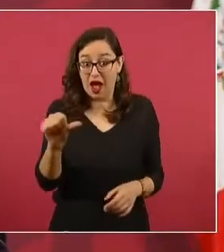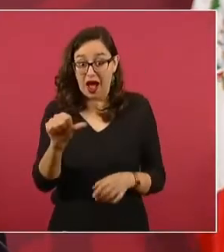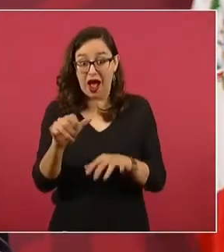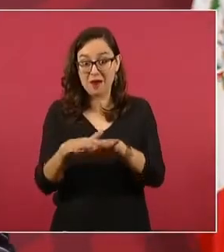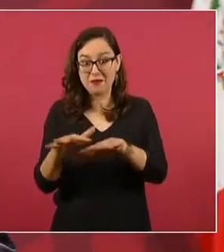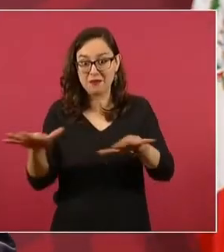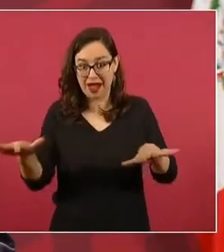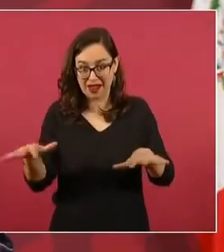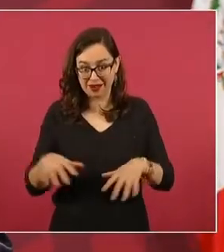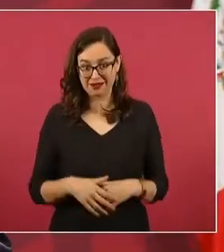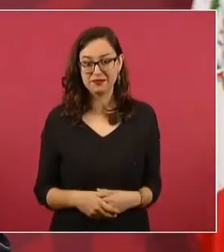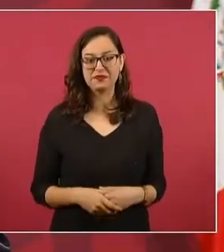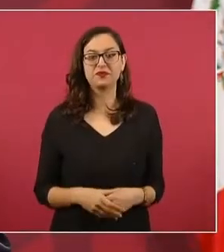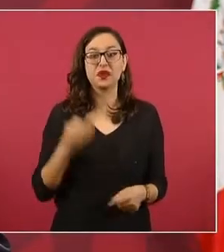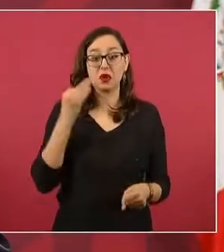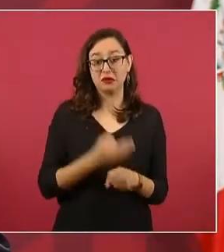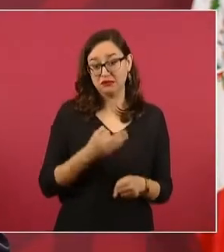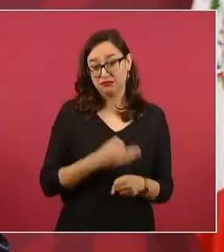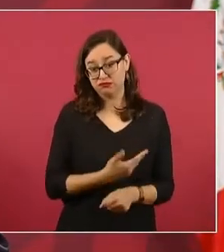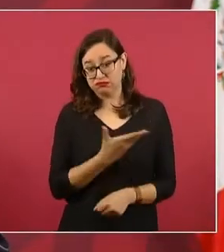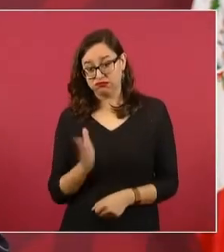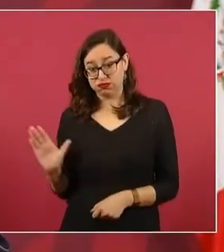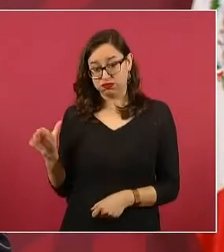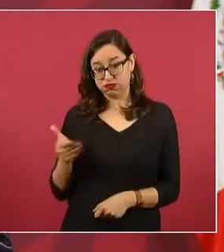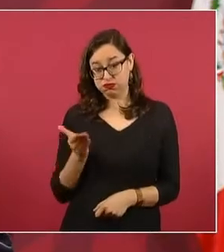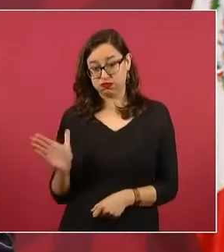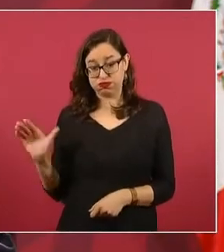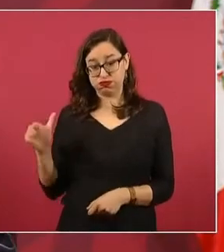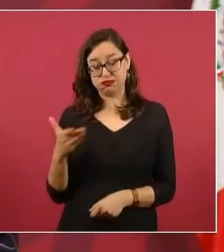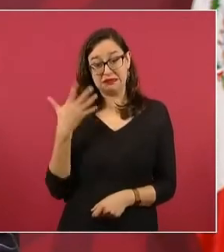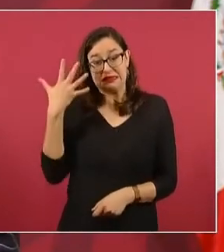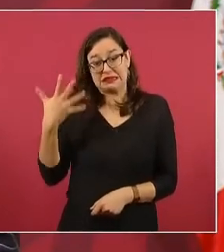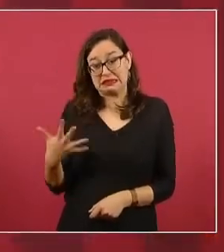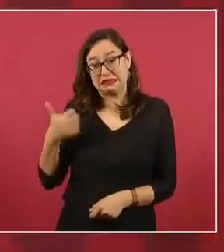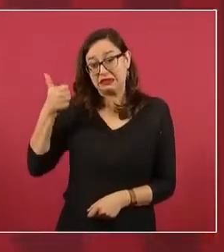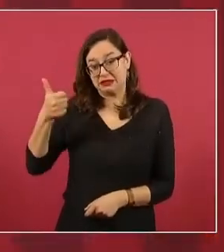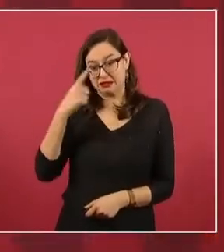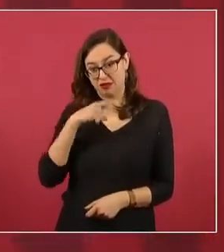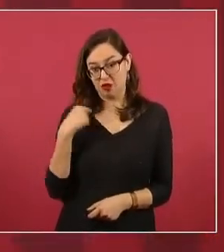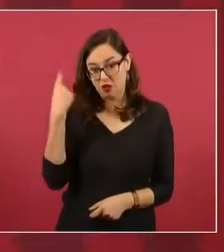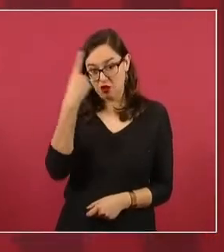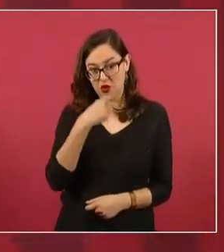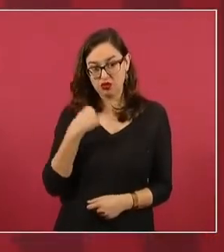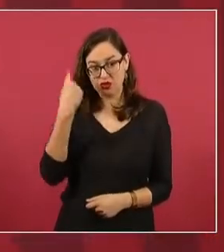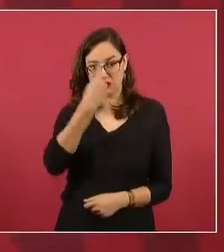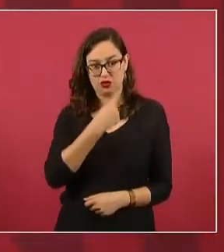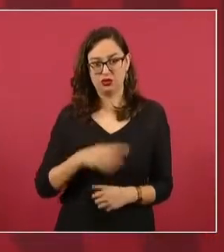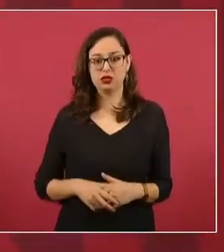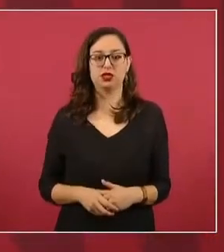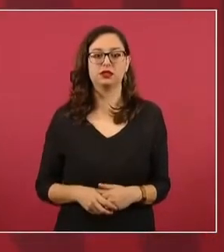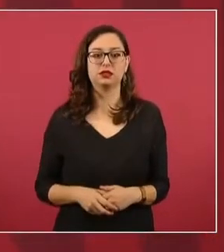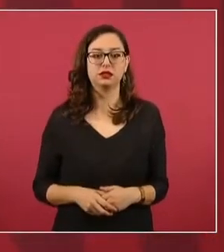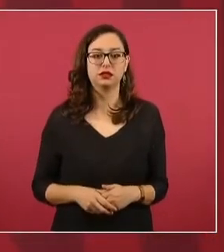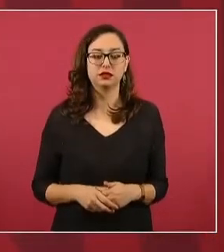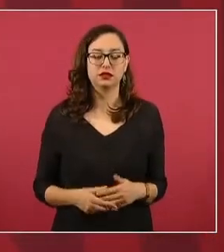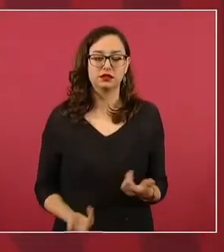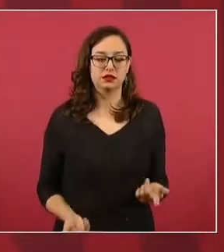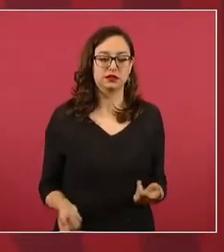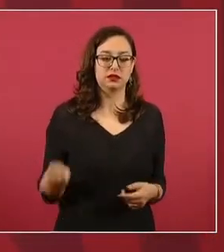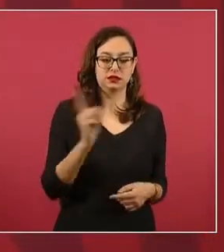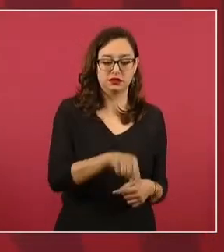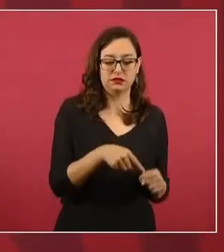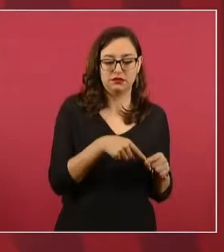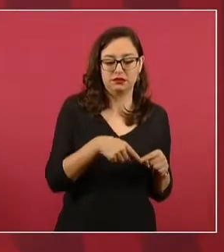Ahora se hacen 5 o 6 horas. Eso va a ayudar muchísimo, porque